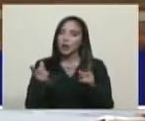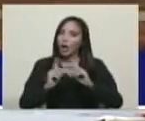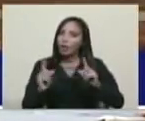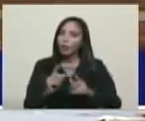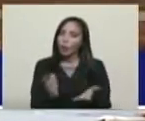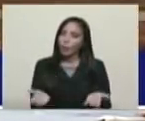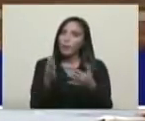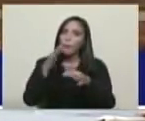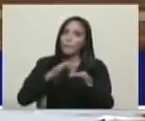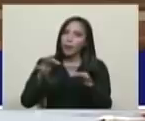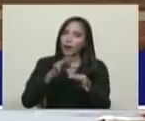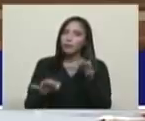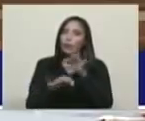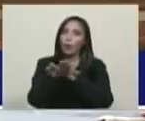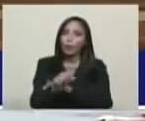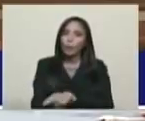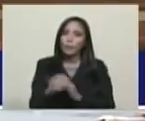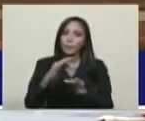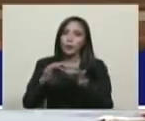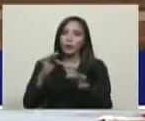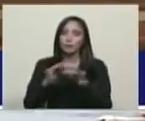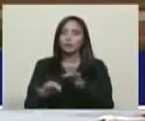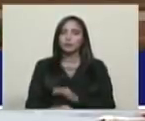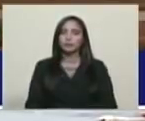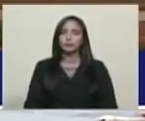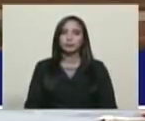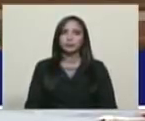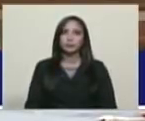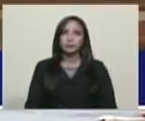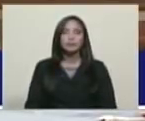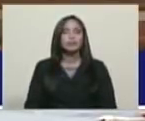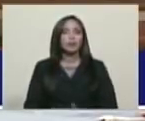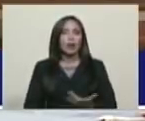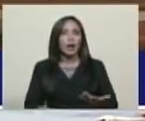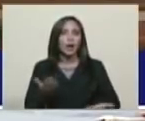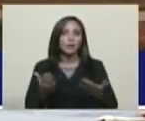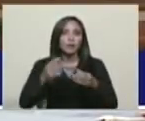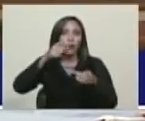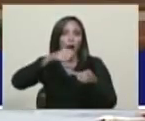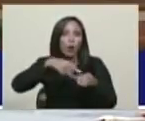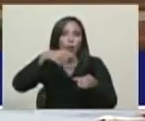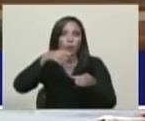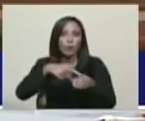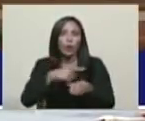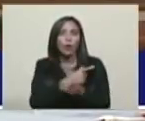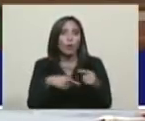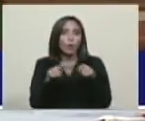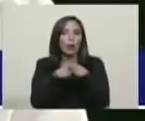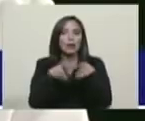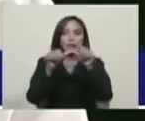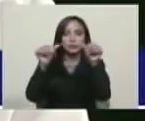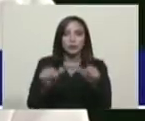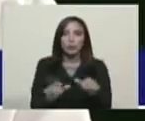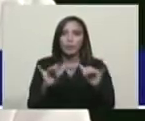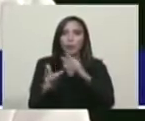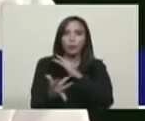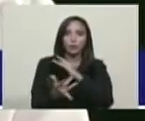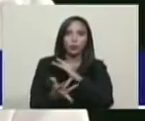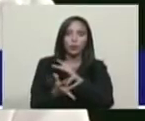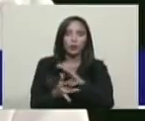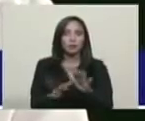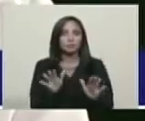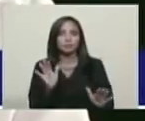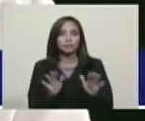Inviértalo en petro. Y póngase a trabajar en este nuevo sistema tecnológico. Y cuando se da